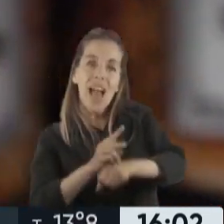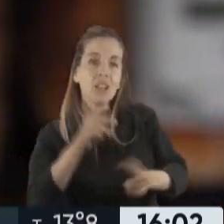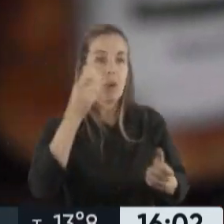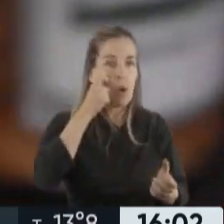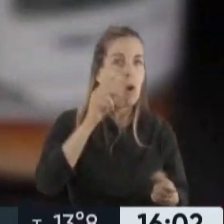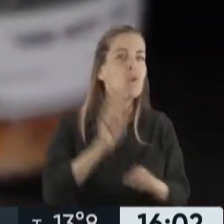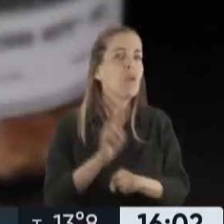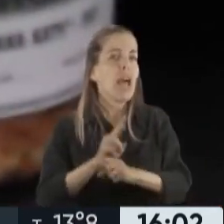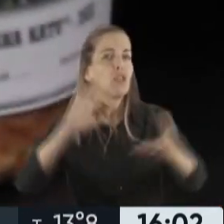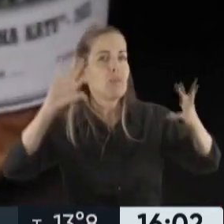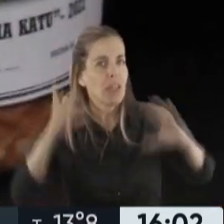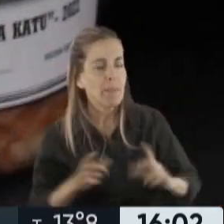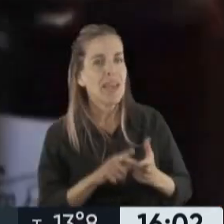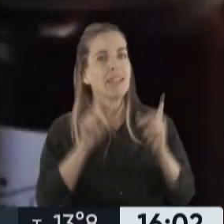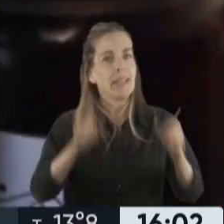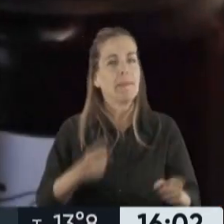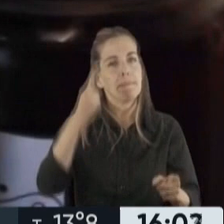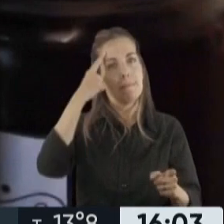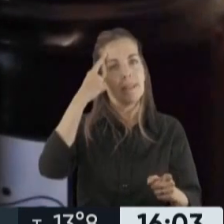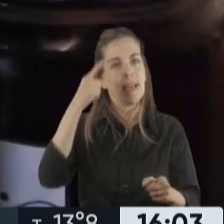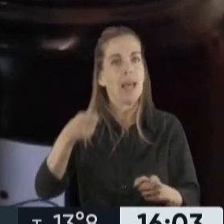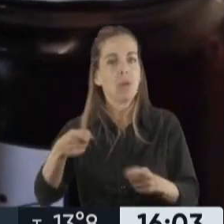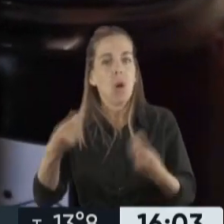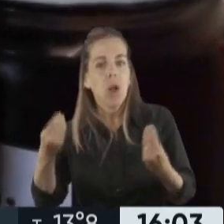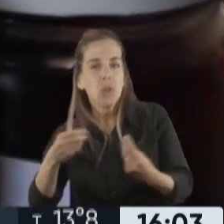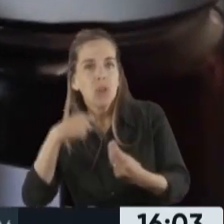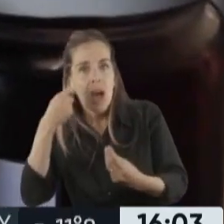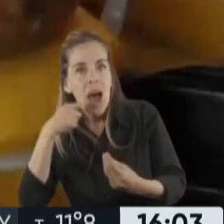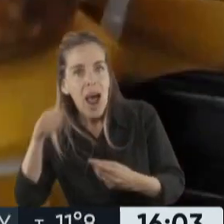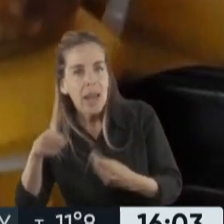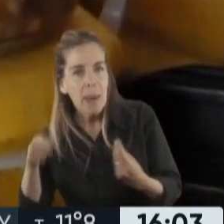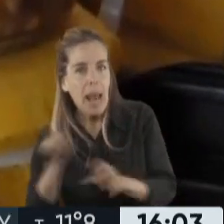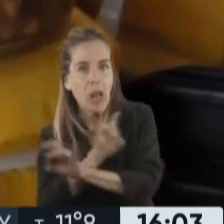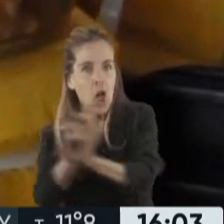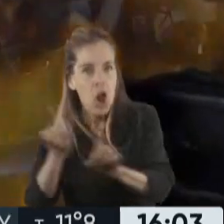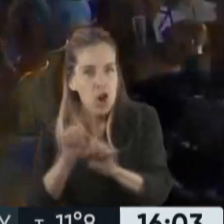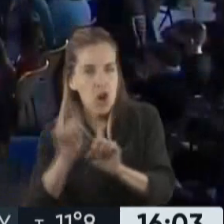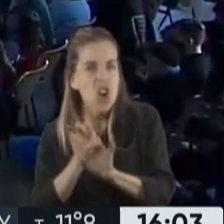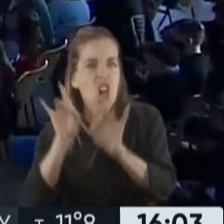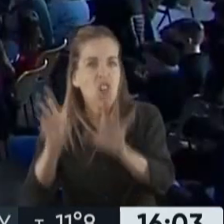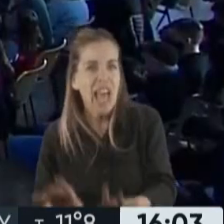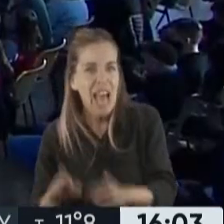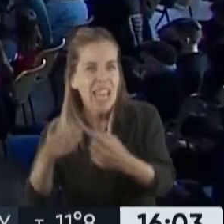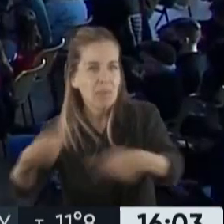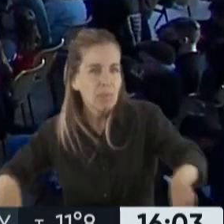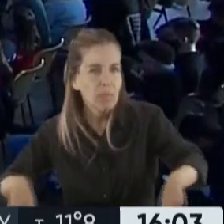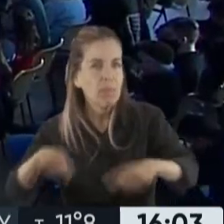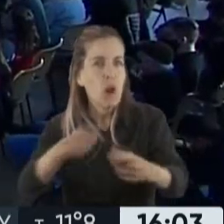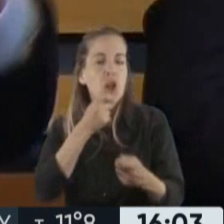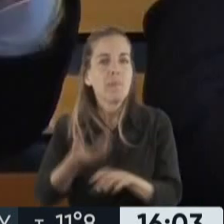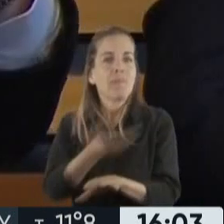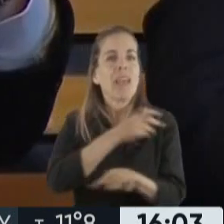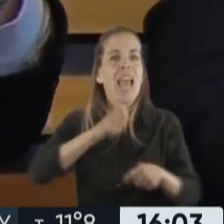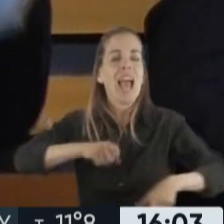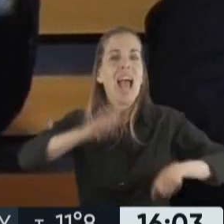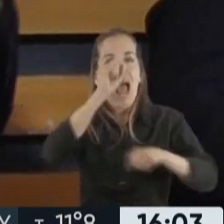cuidando que los animales no sean transmisores de ningún tipo de insecticida o de algo